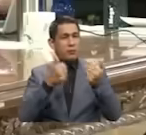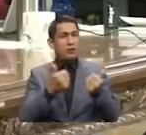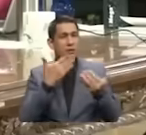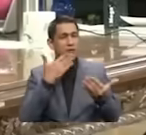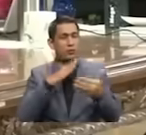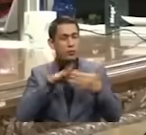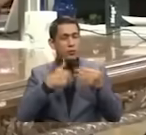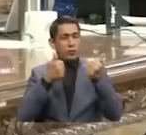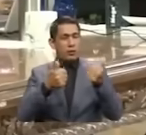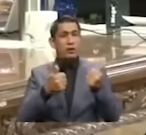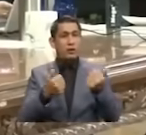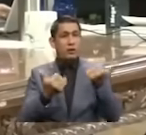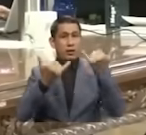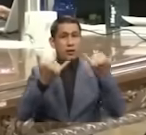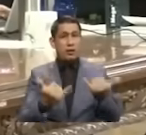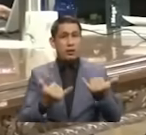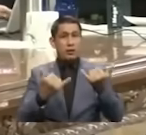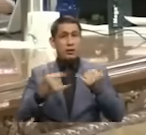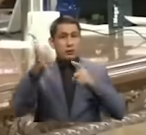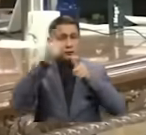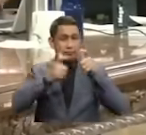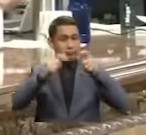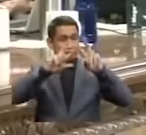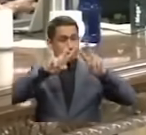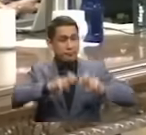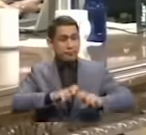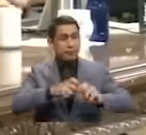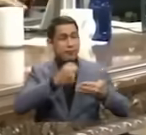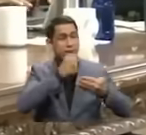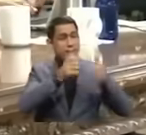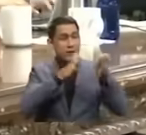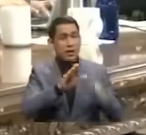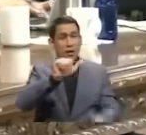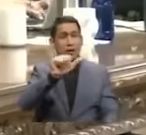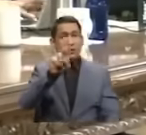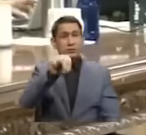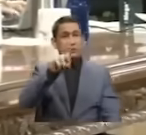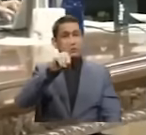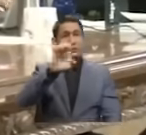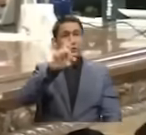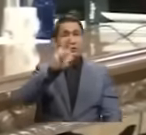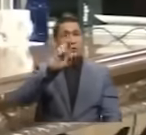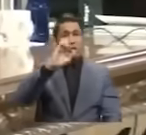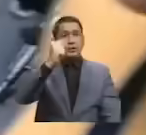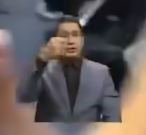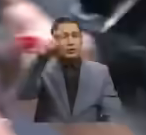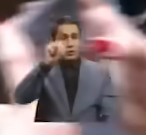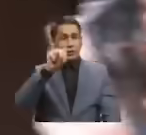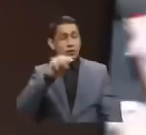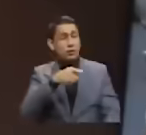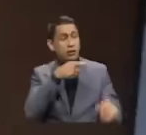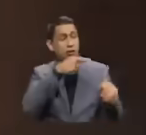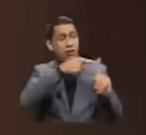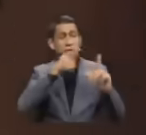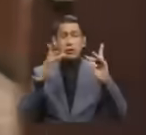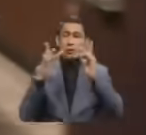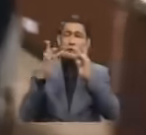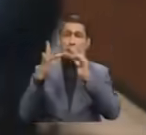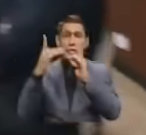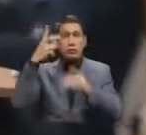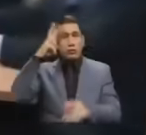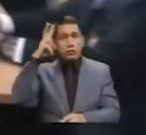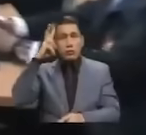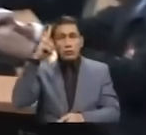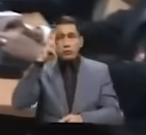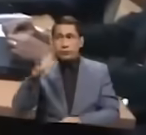en orden. La investigación de fiscalía en contra de Anderson B. sería por un presunto delito de acción pública, algo que no requiere una